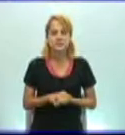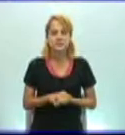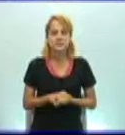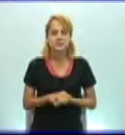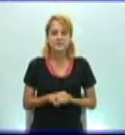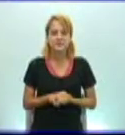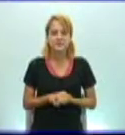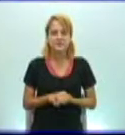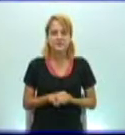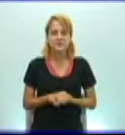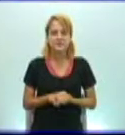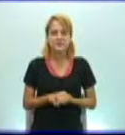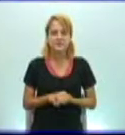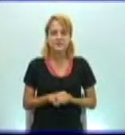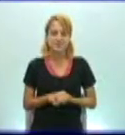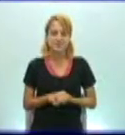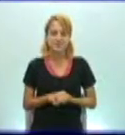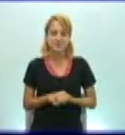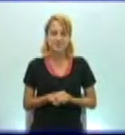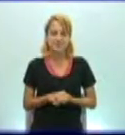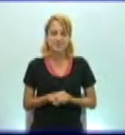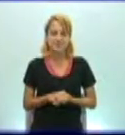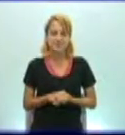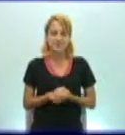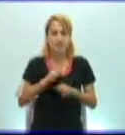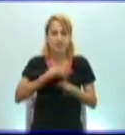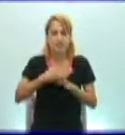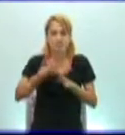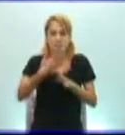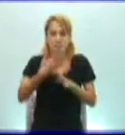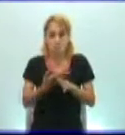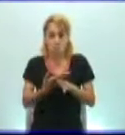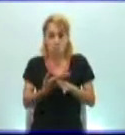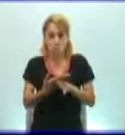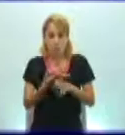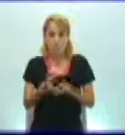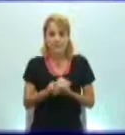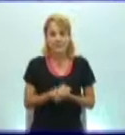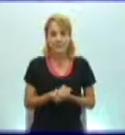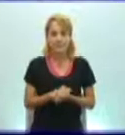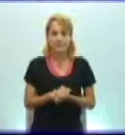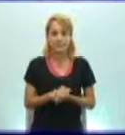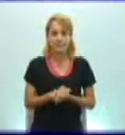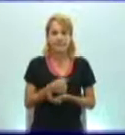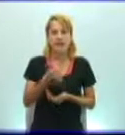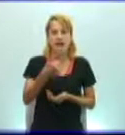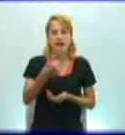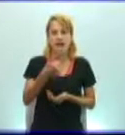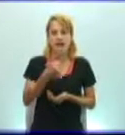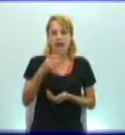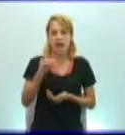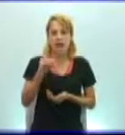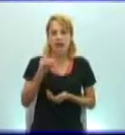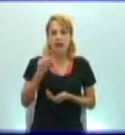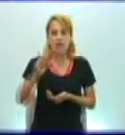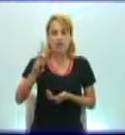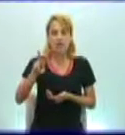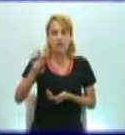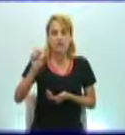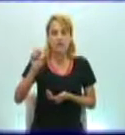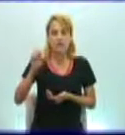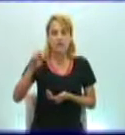Listo. Esas son las embrionales. Las otras son las adventicias.